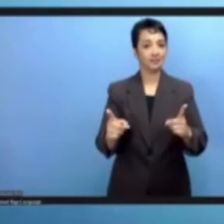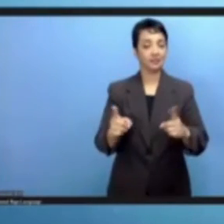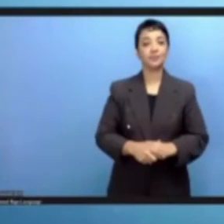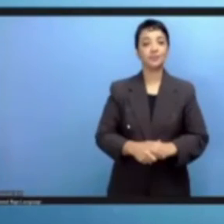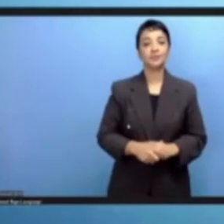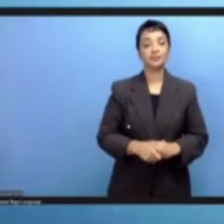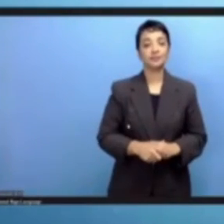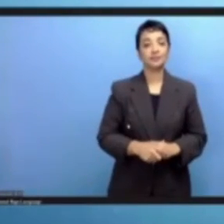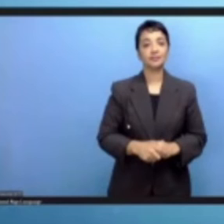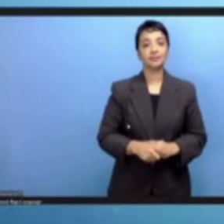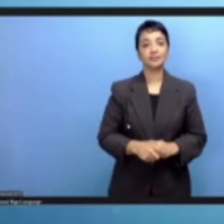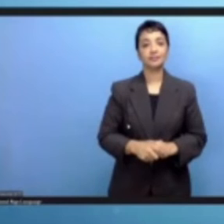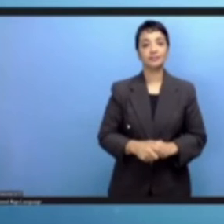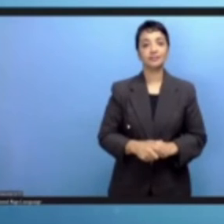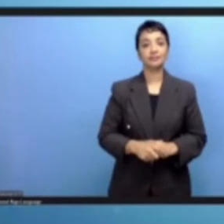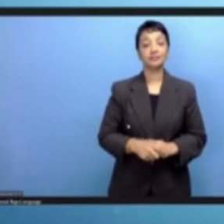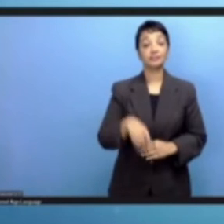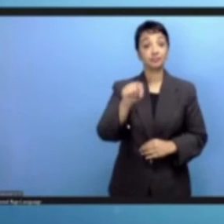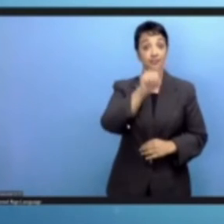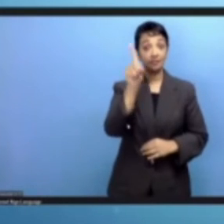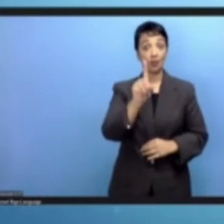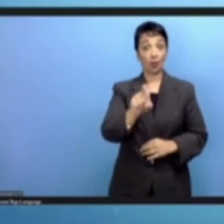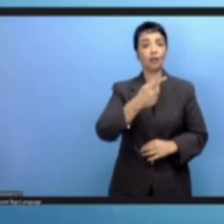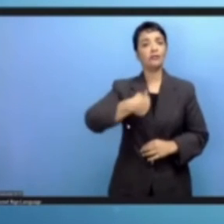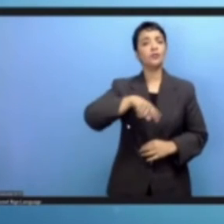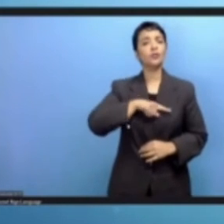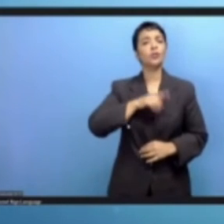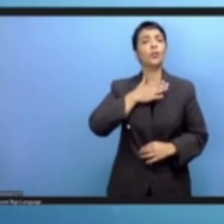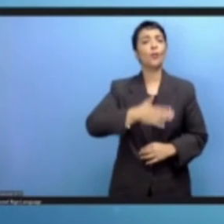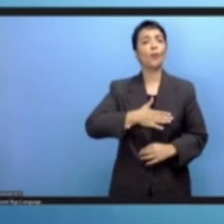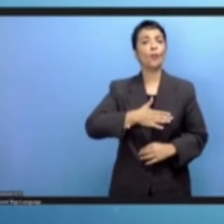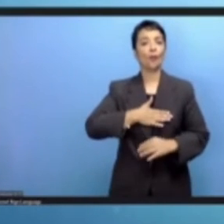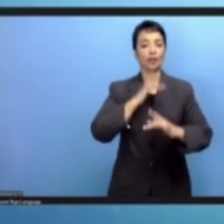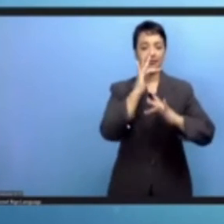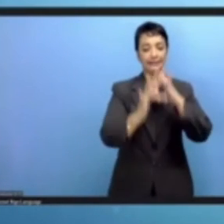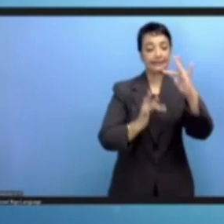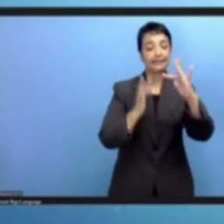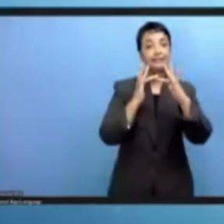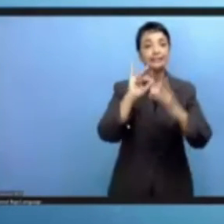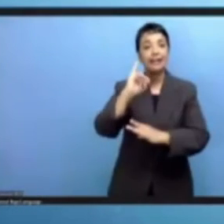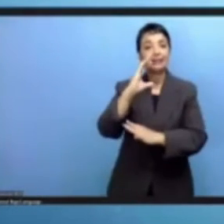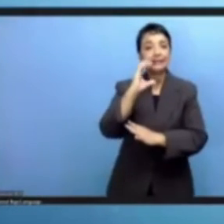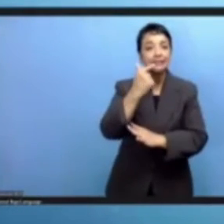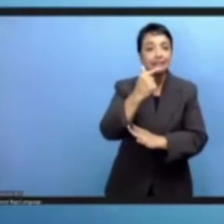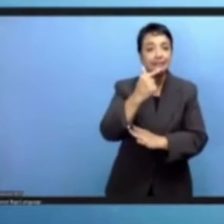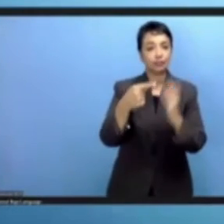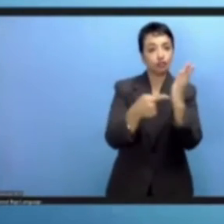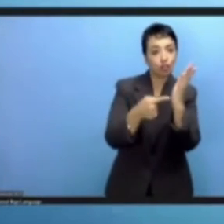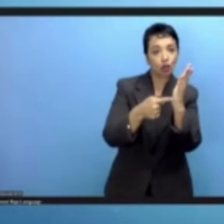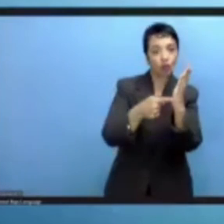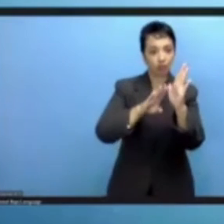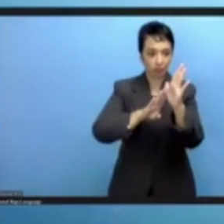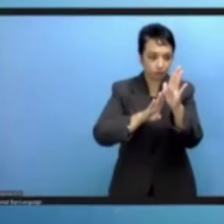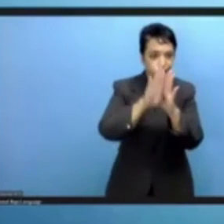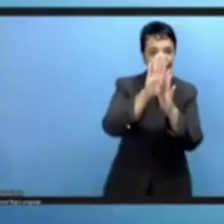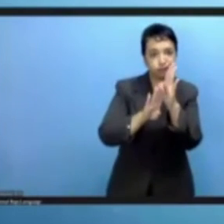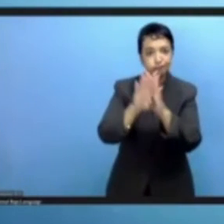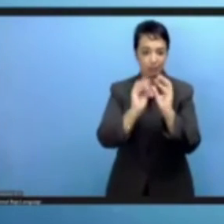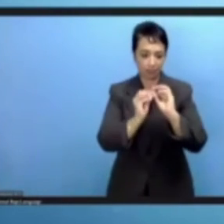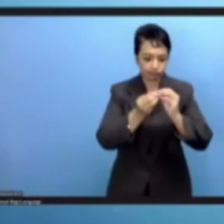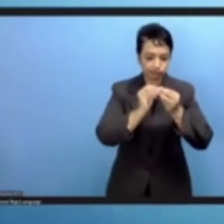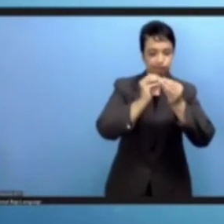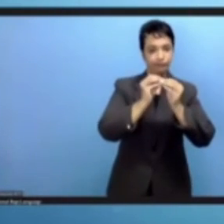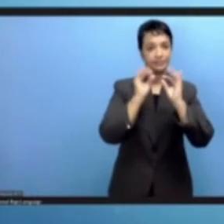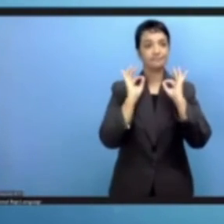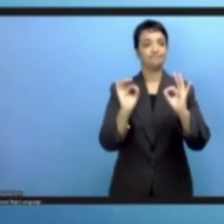próspera nos llevan a este vínculo estrecho en el avance de la